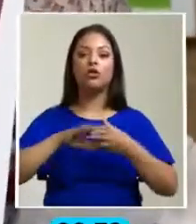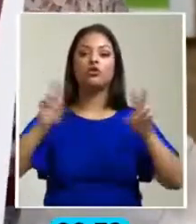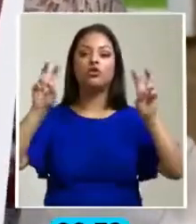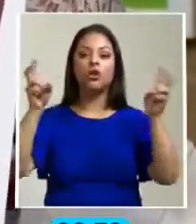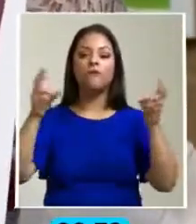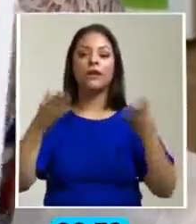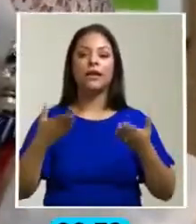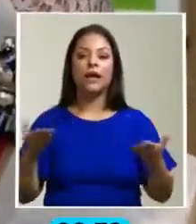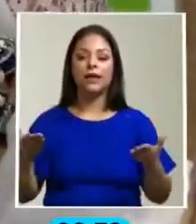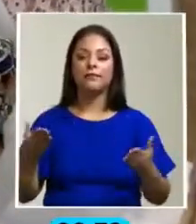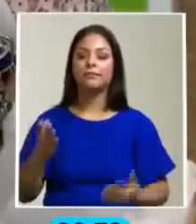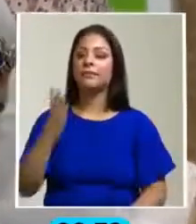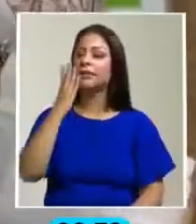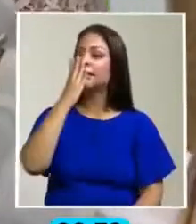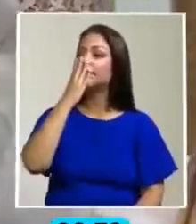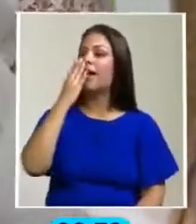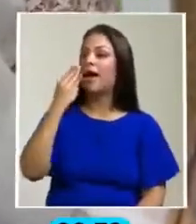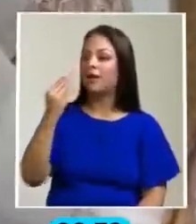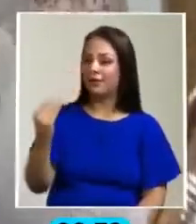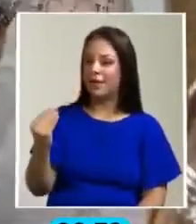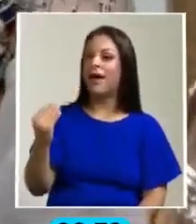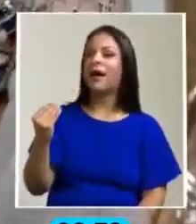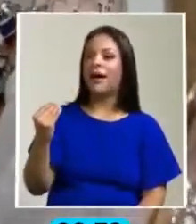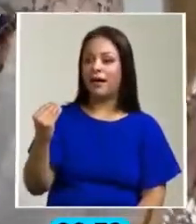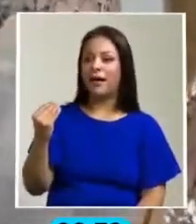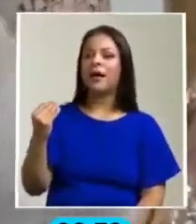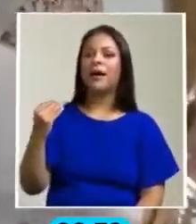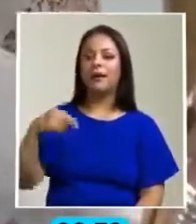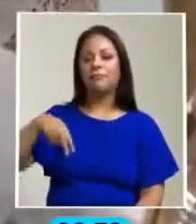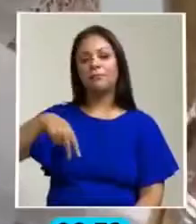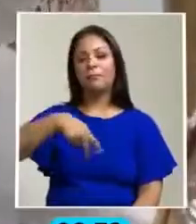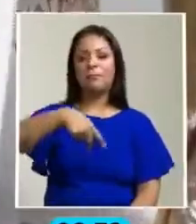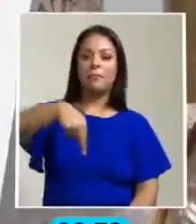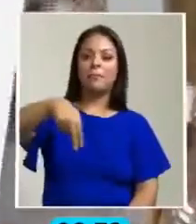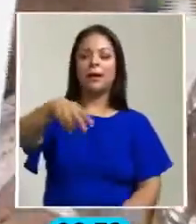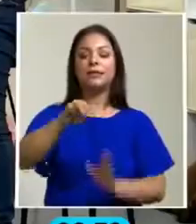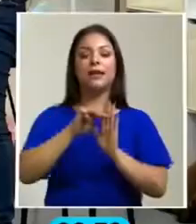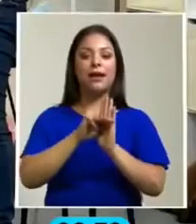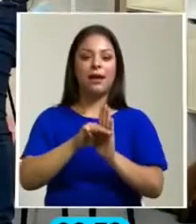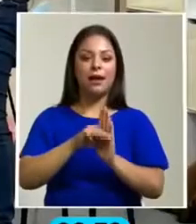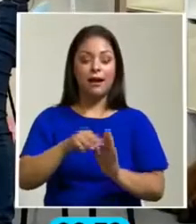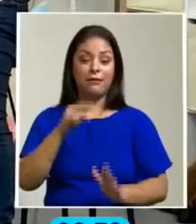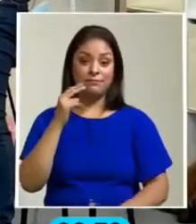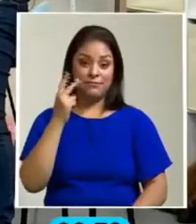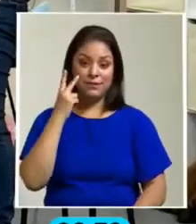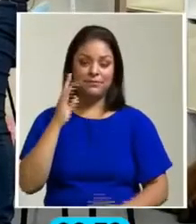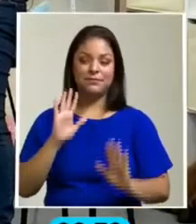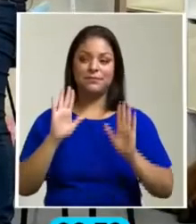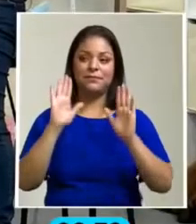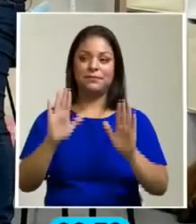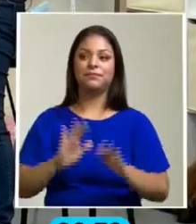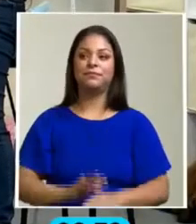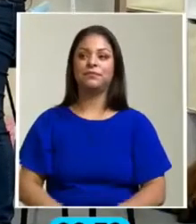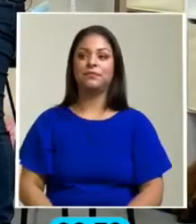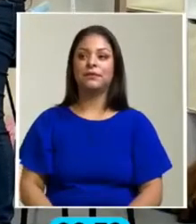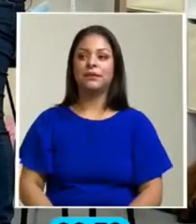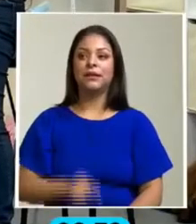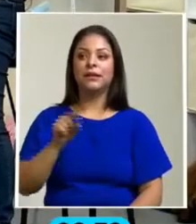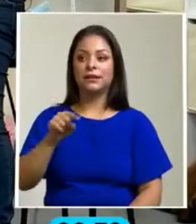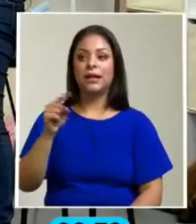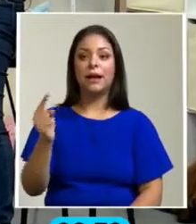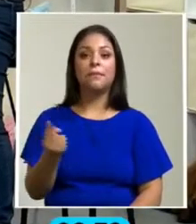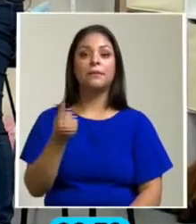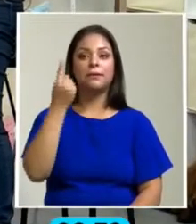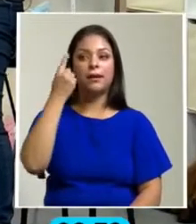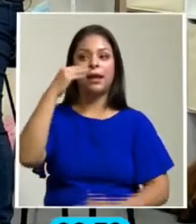Danta. De la danta en pasarela. Muy bien, excelente. Entonces esta sería la primera lámina del